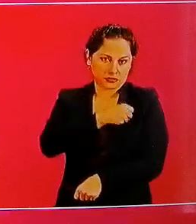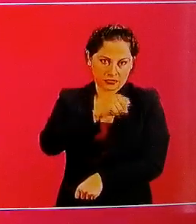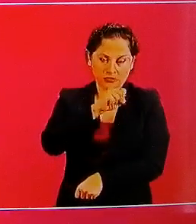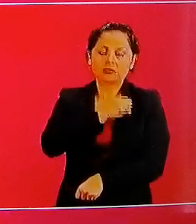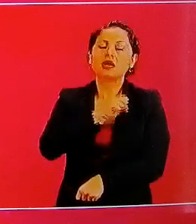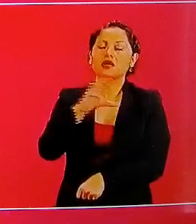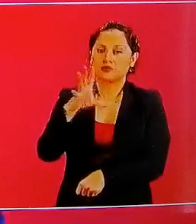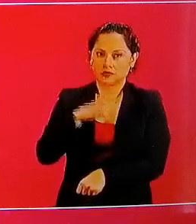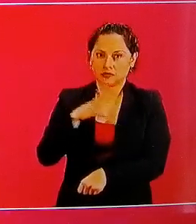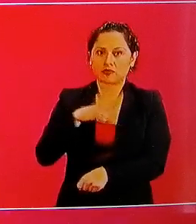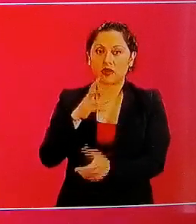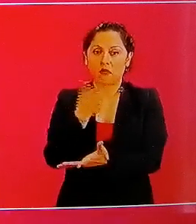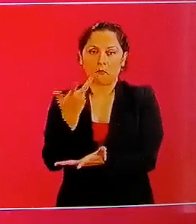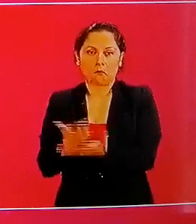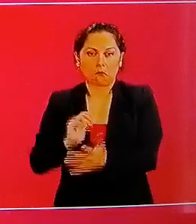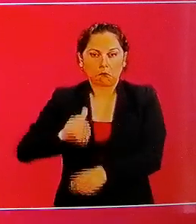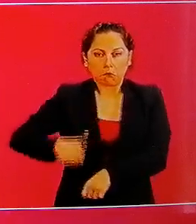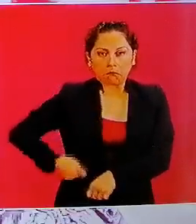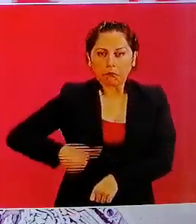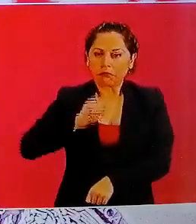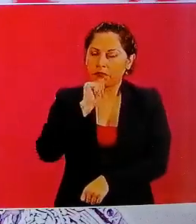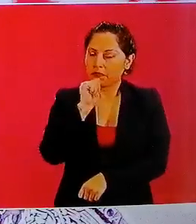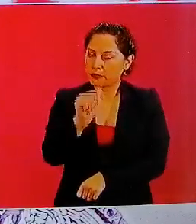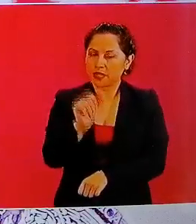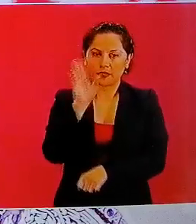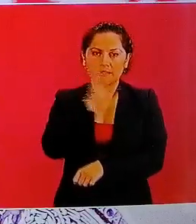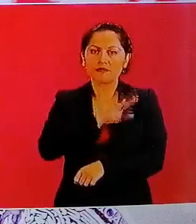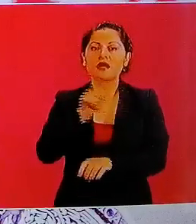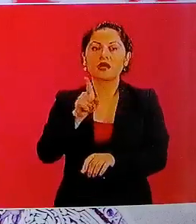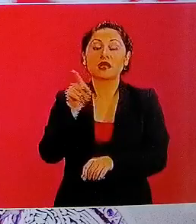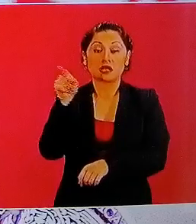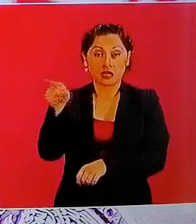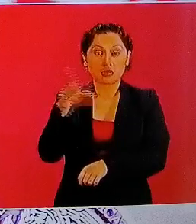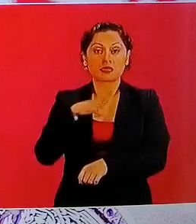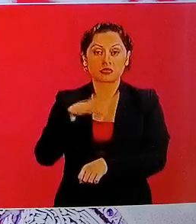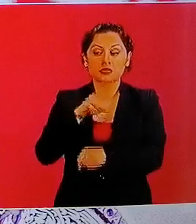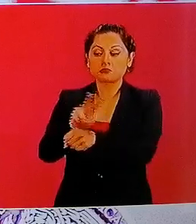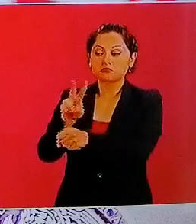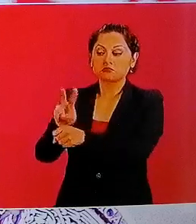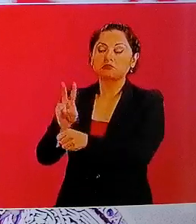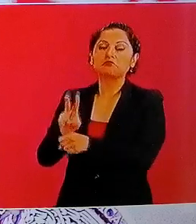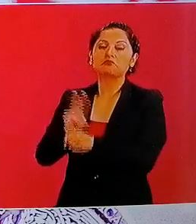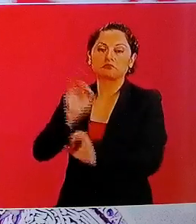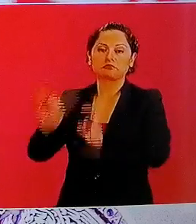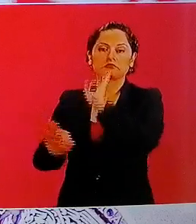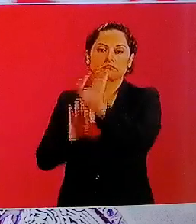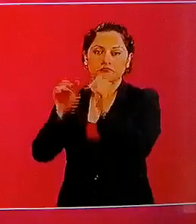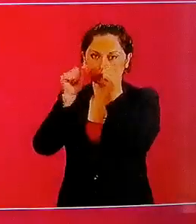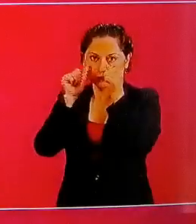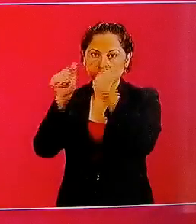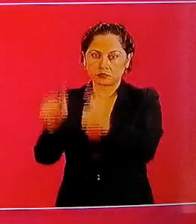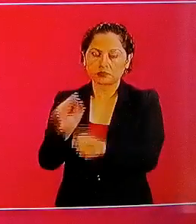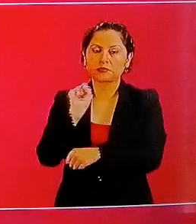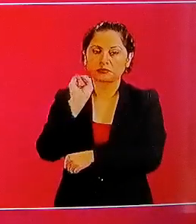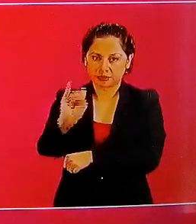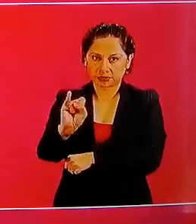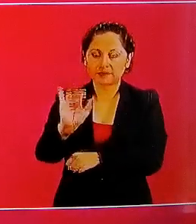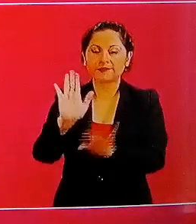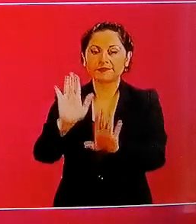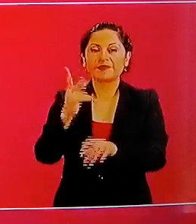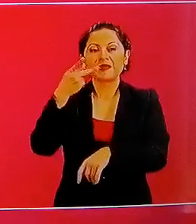respecto a la caída. Está en observación y lo estamos atendiendo. Pero ahí quiero manifestar algo. Porque